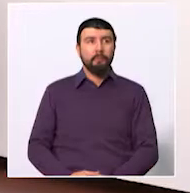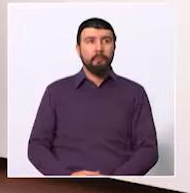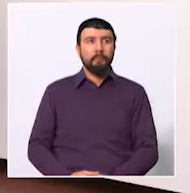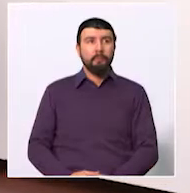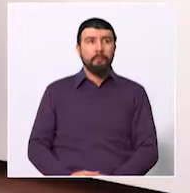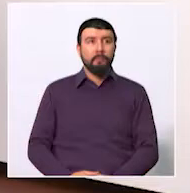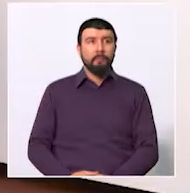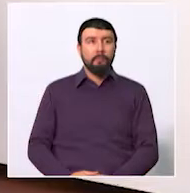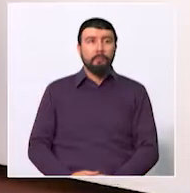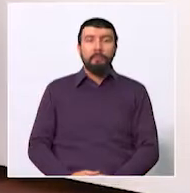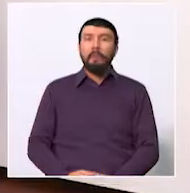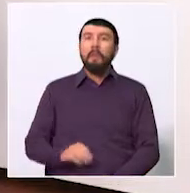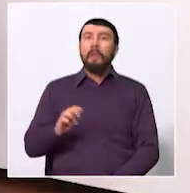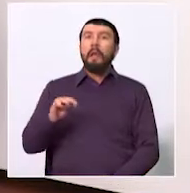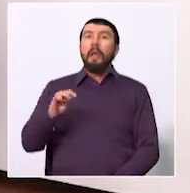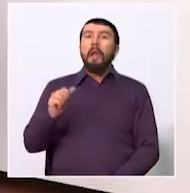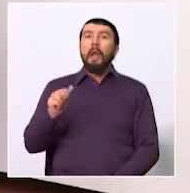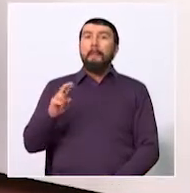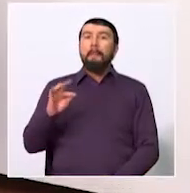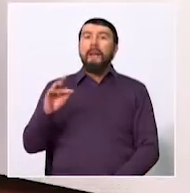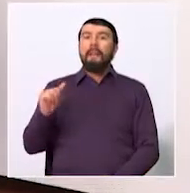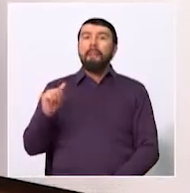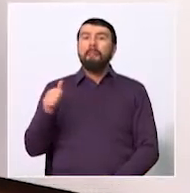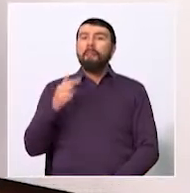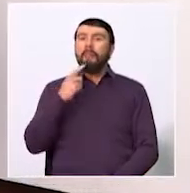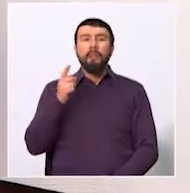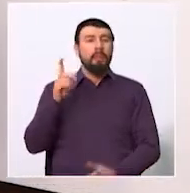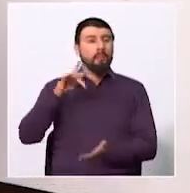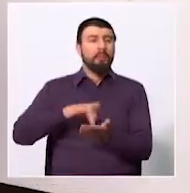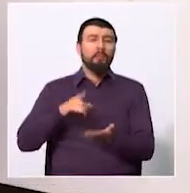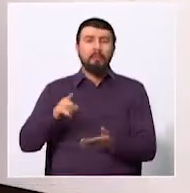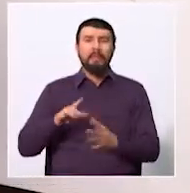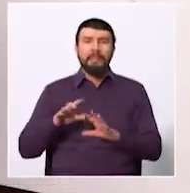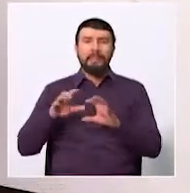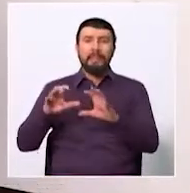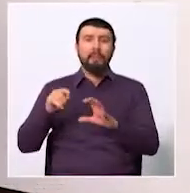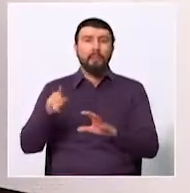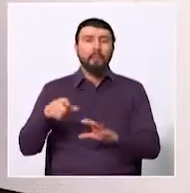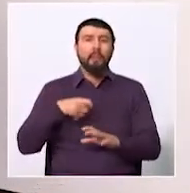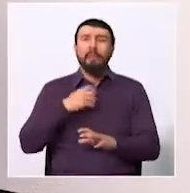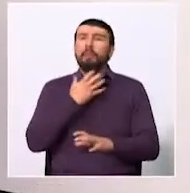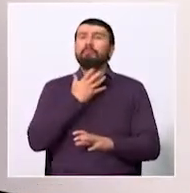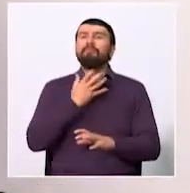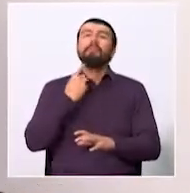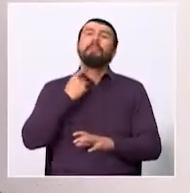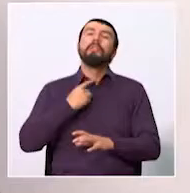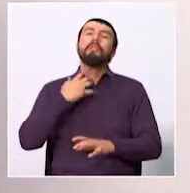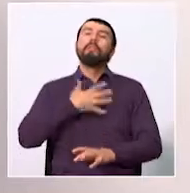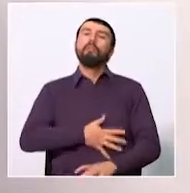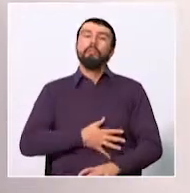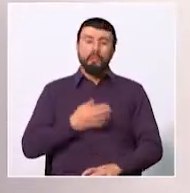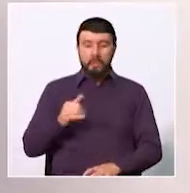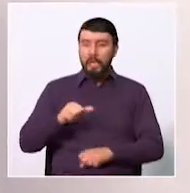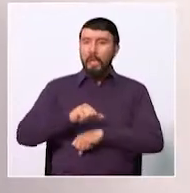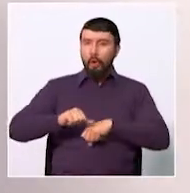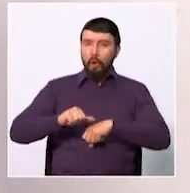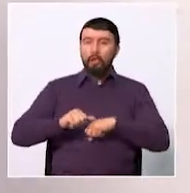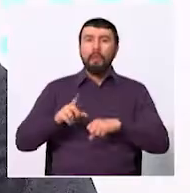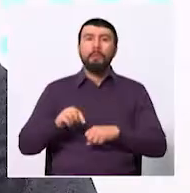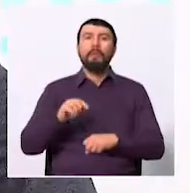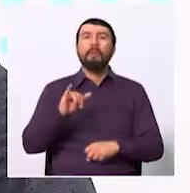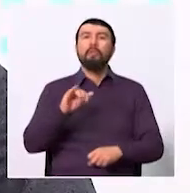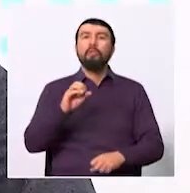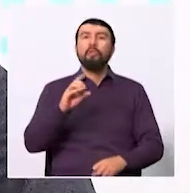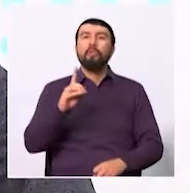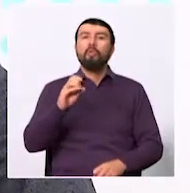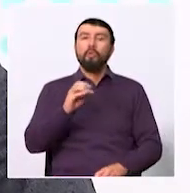dice marta collazos que es paciente de cancerología por tumor de tiroides ya la operaron y yodo terapia empecé